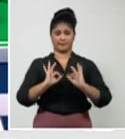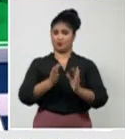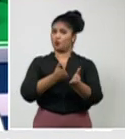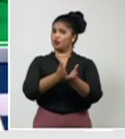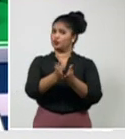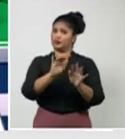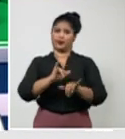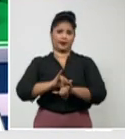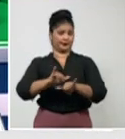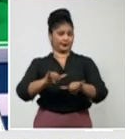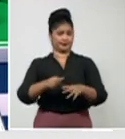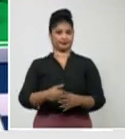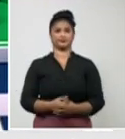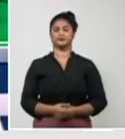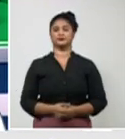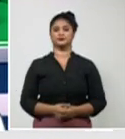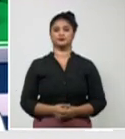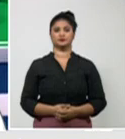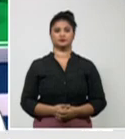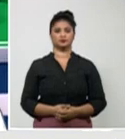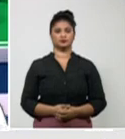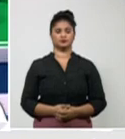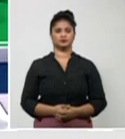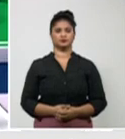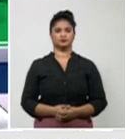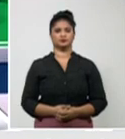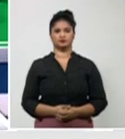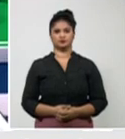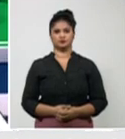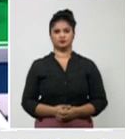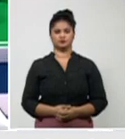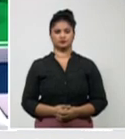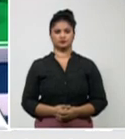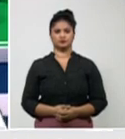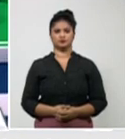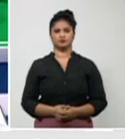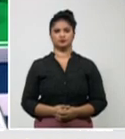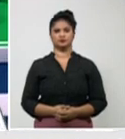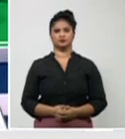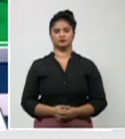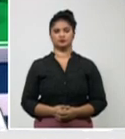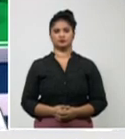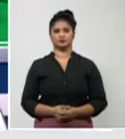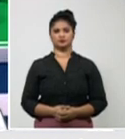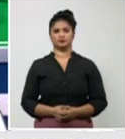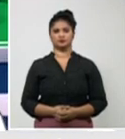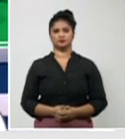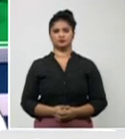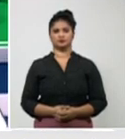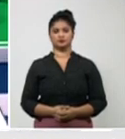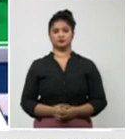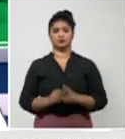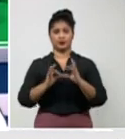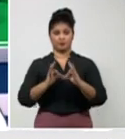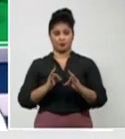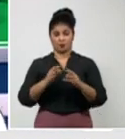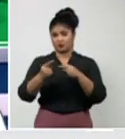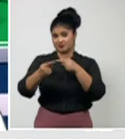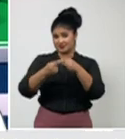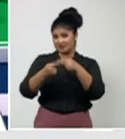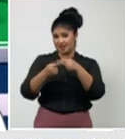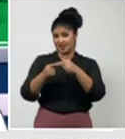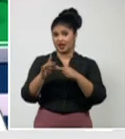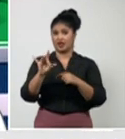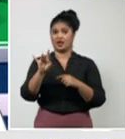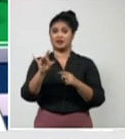en el tiempo, en los días. Un número de muestras que, si bien no llegamos a las 15.000 que habíamos logrado los